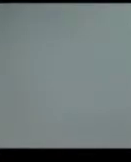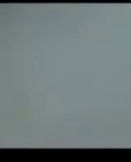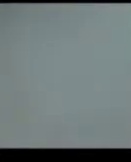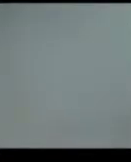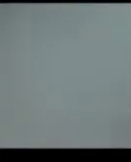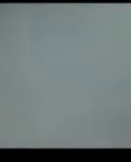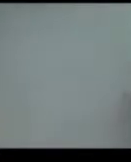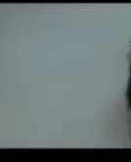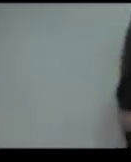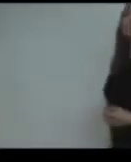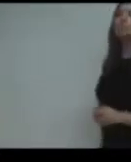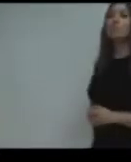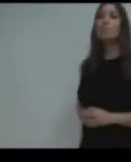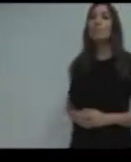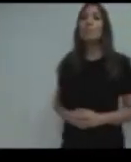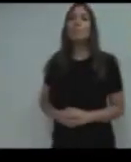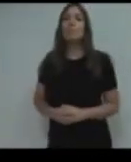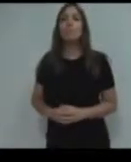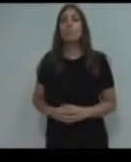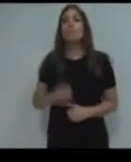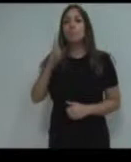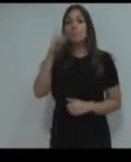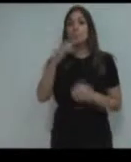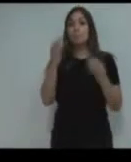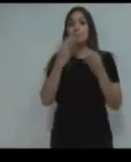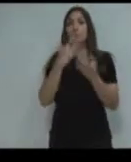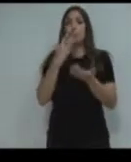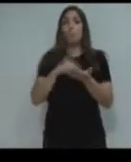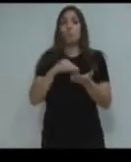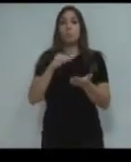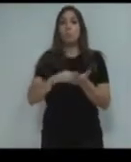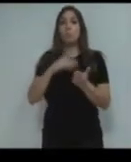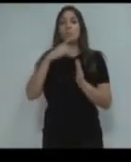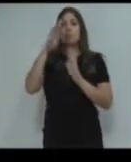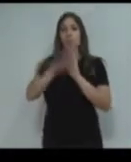Van incluyendo en los programas herramientas,